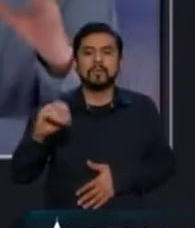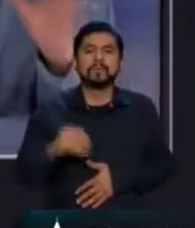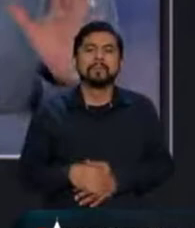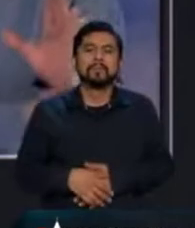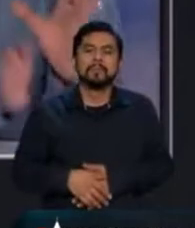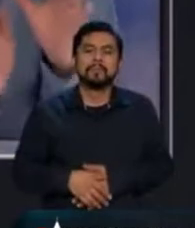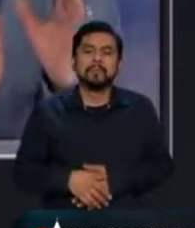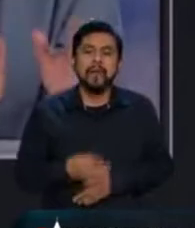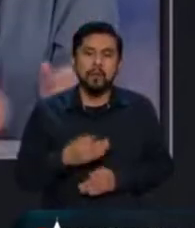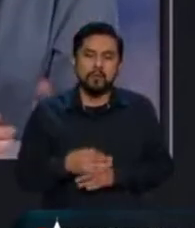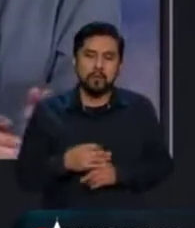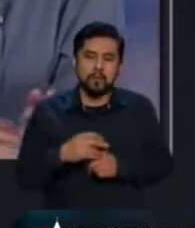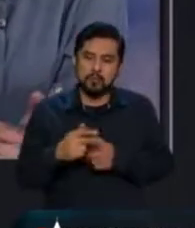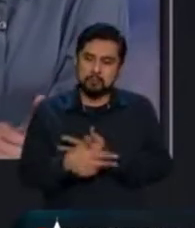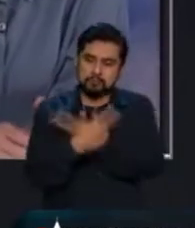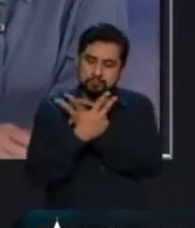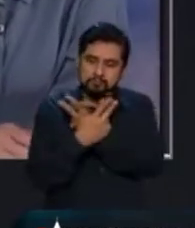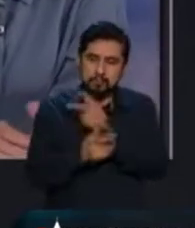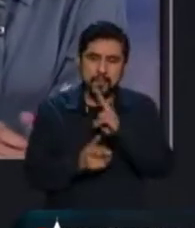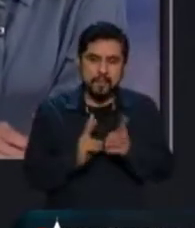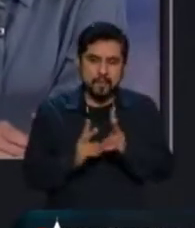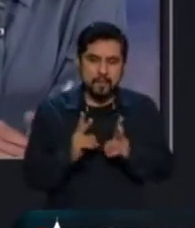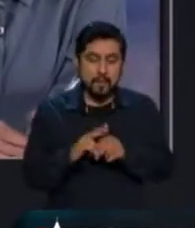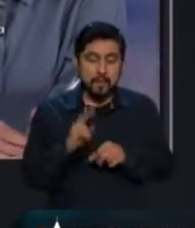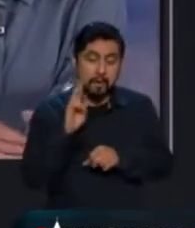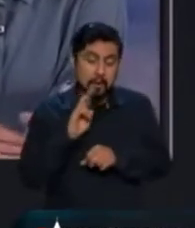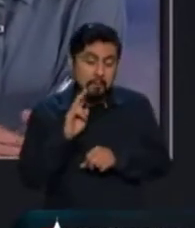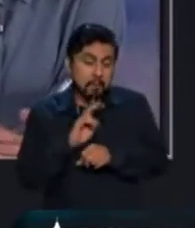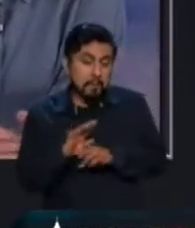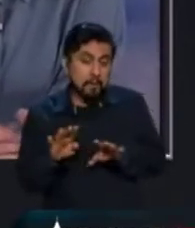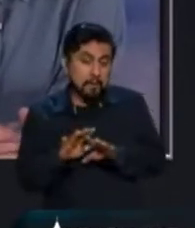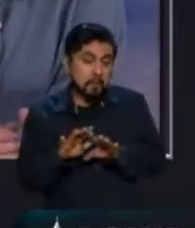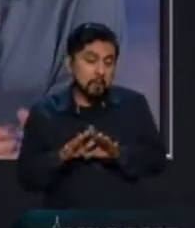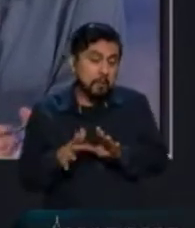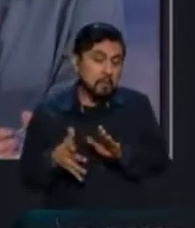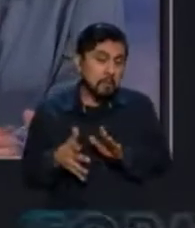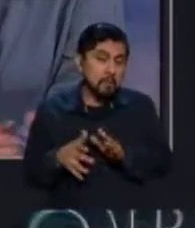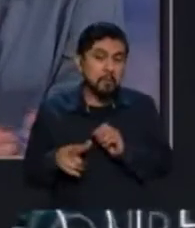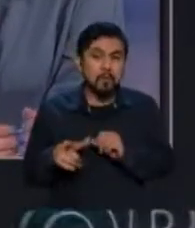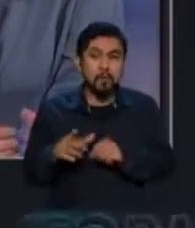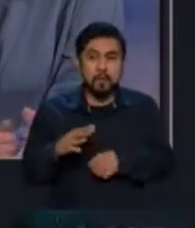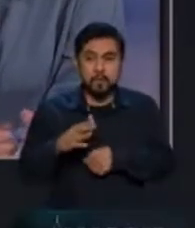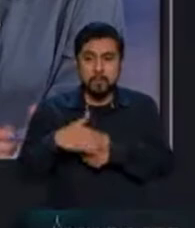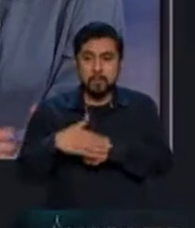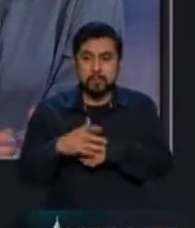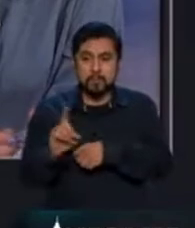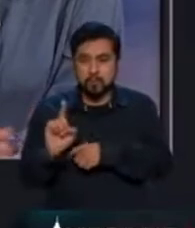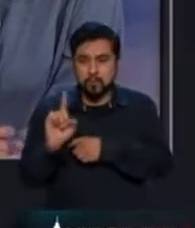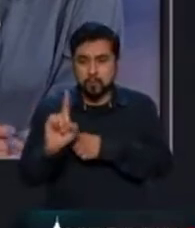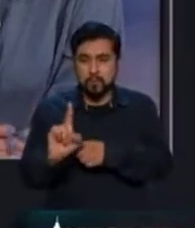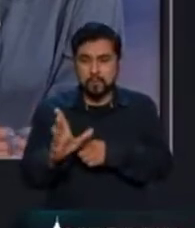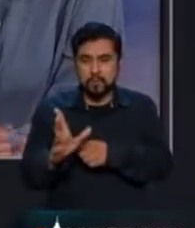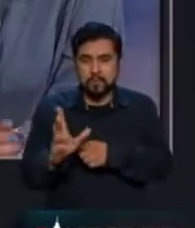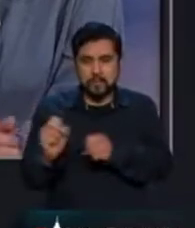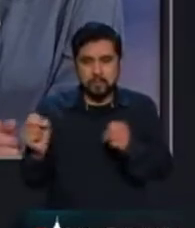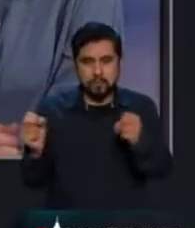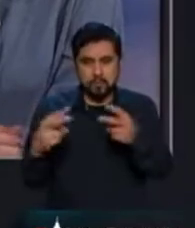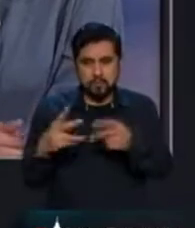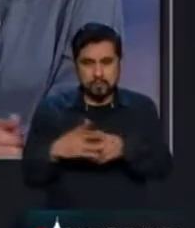pues, ver más o menos cómo están las cosas de aquí de cara al próximo domingo y esperamos verte pronto.